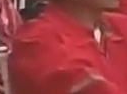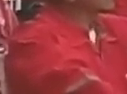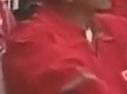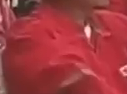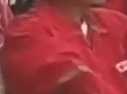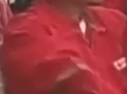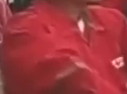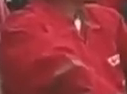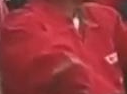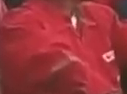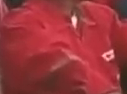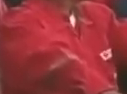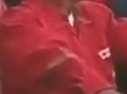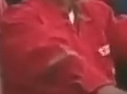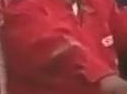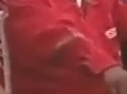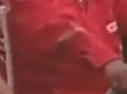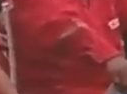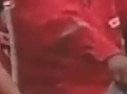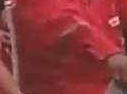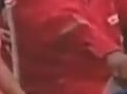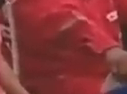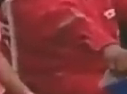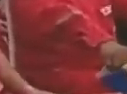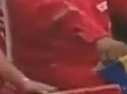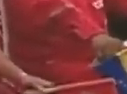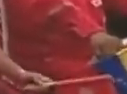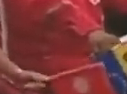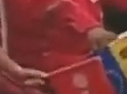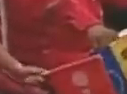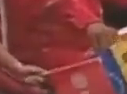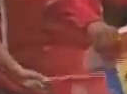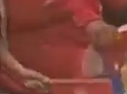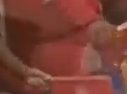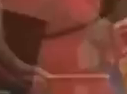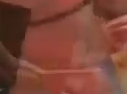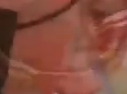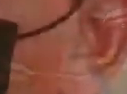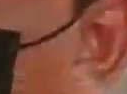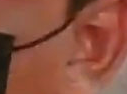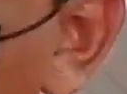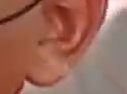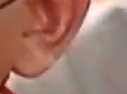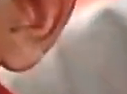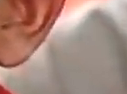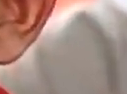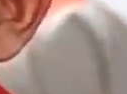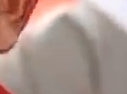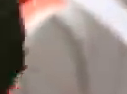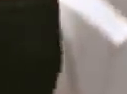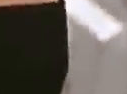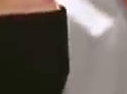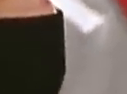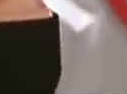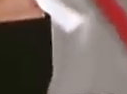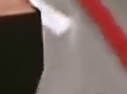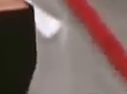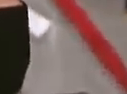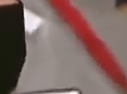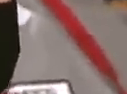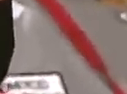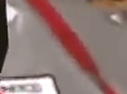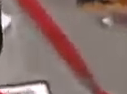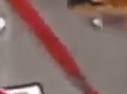Ahora desde el Salón Simón Bolívar de PDVSA La Campiña en la ciudad de Caracas, a propósito de conmemorarse 20 años